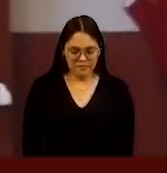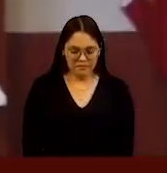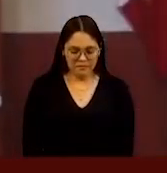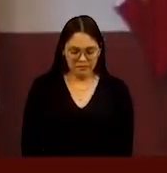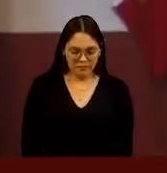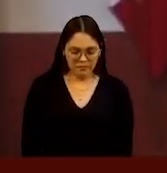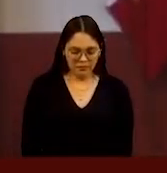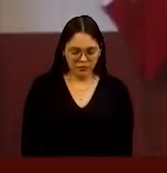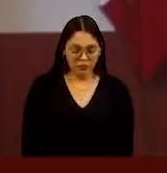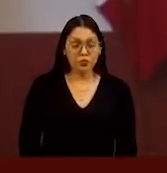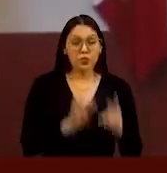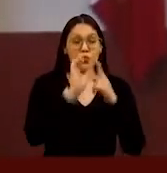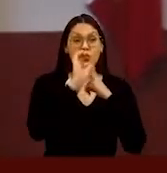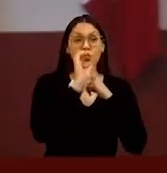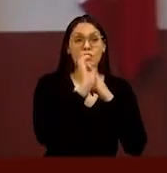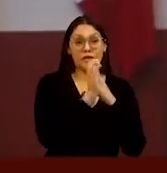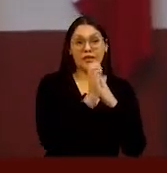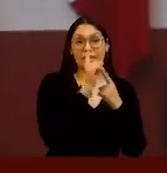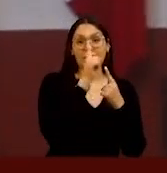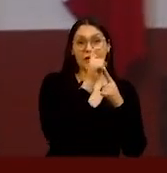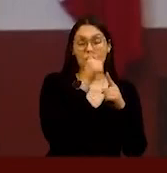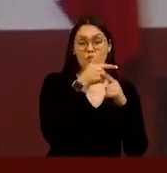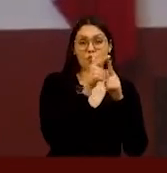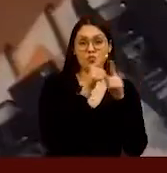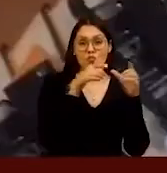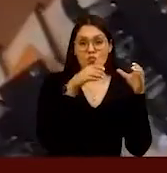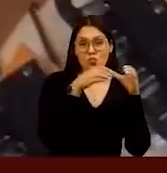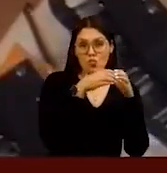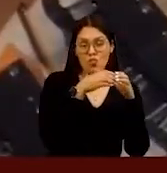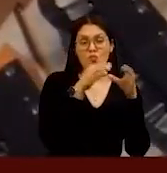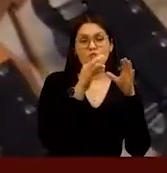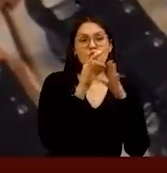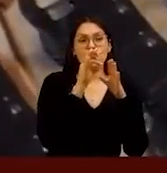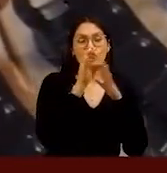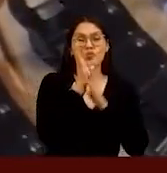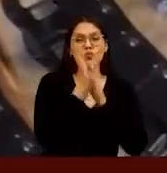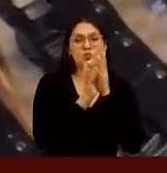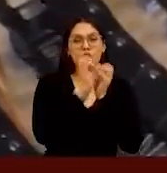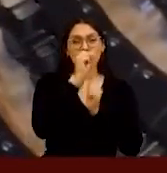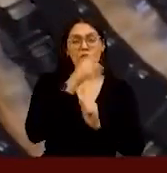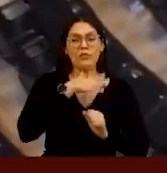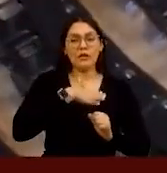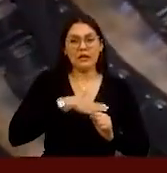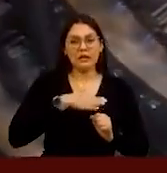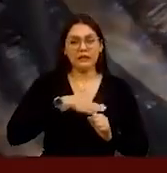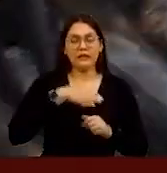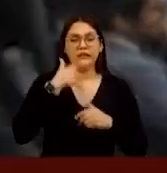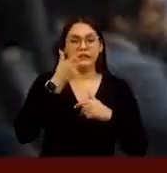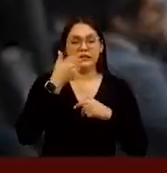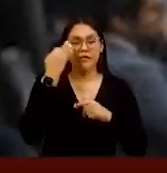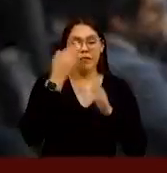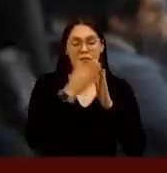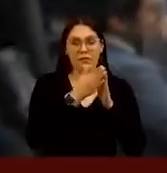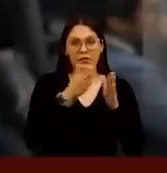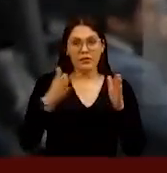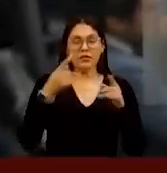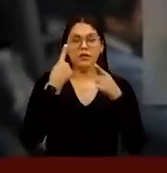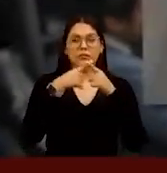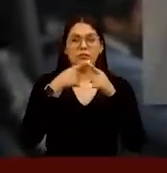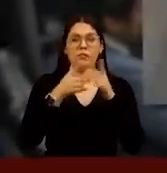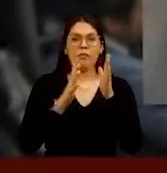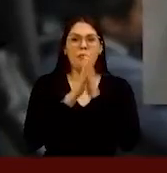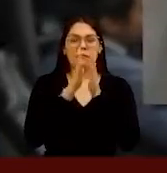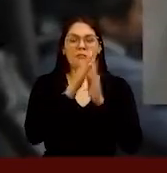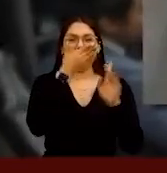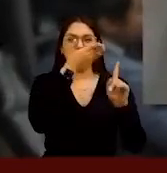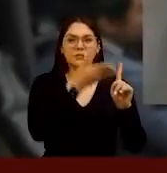La primera Comisión Permanente de Gobernación, Puntos Constitucionales y Justicia, que funcionará durante este periodo de receso, estará